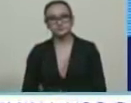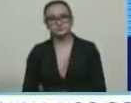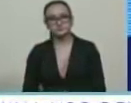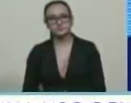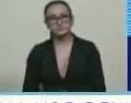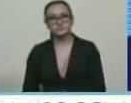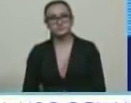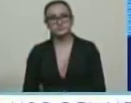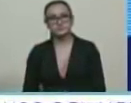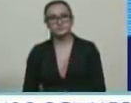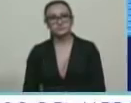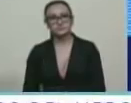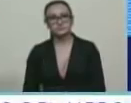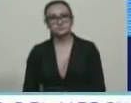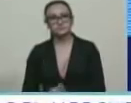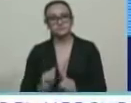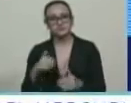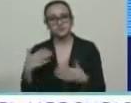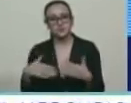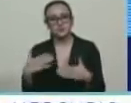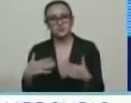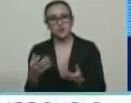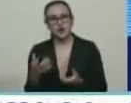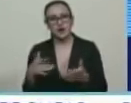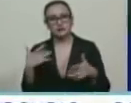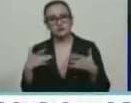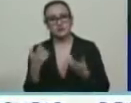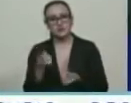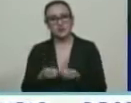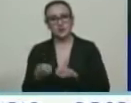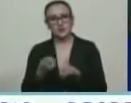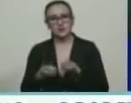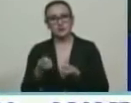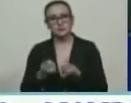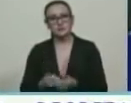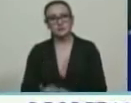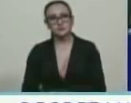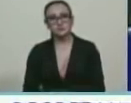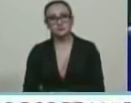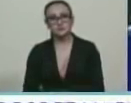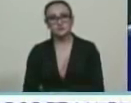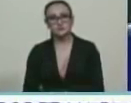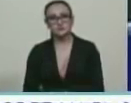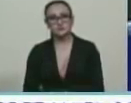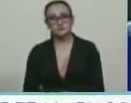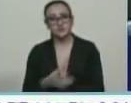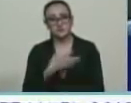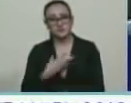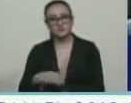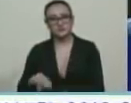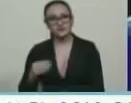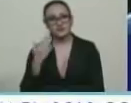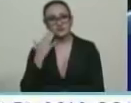Comenzamos a tener un dinamismo en las actividades económicas. Presidente Erdogan,